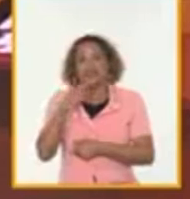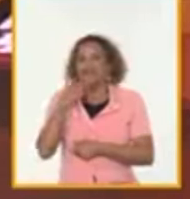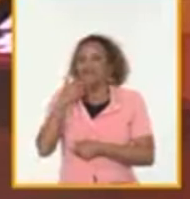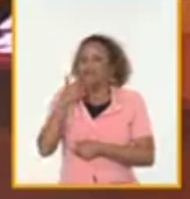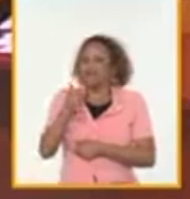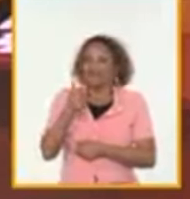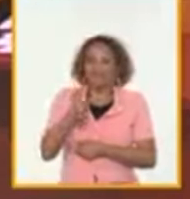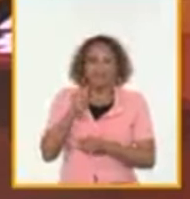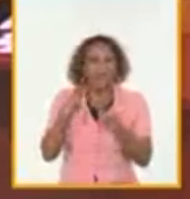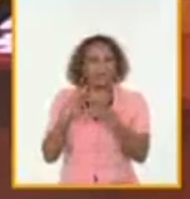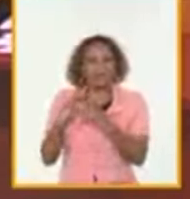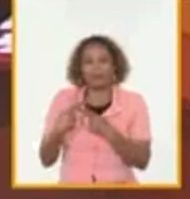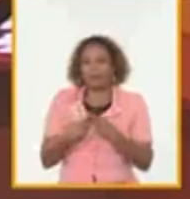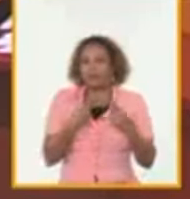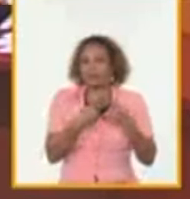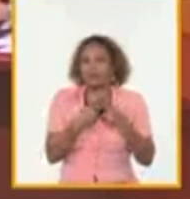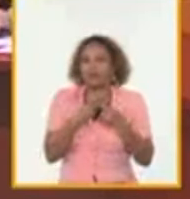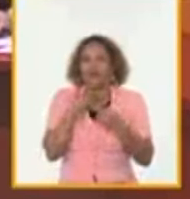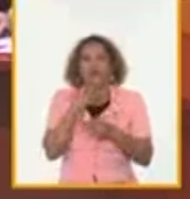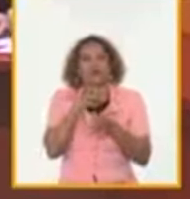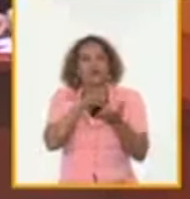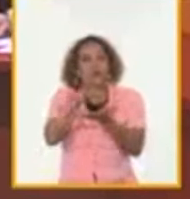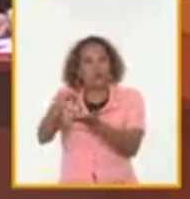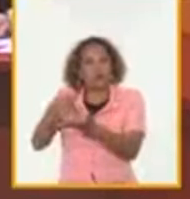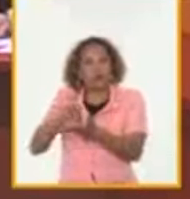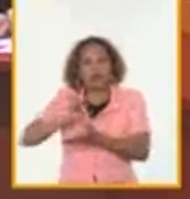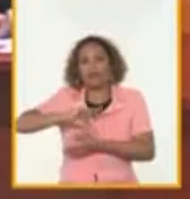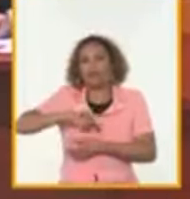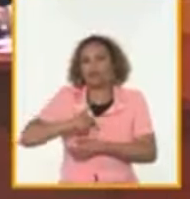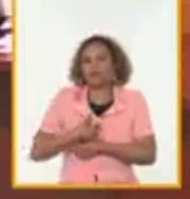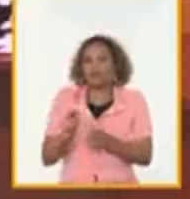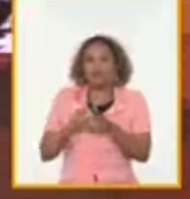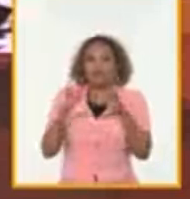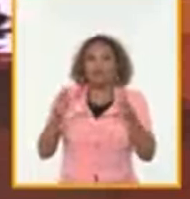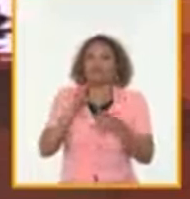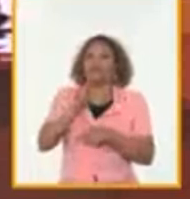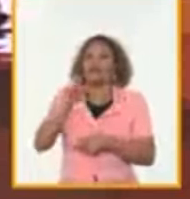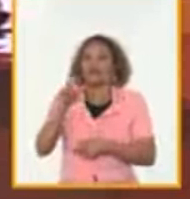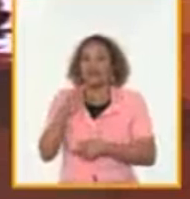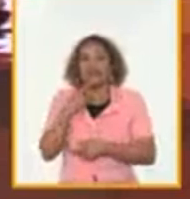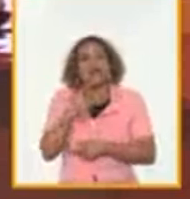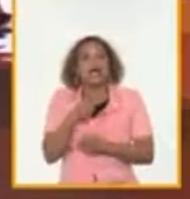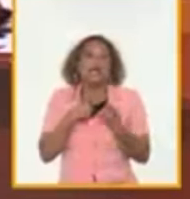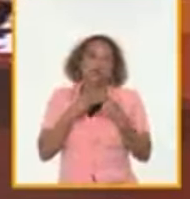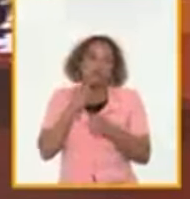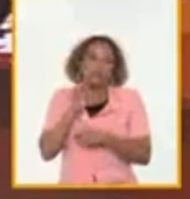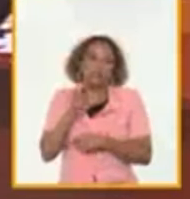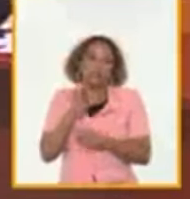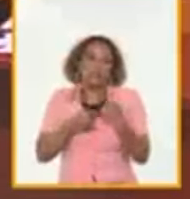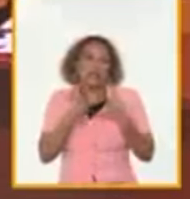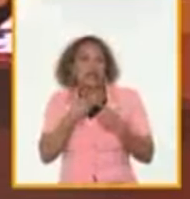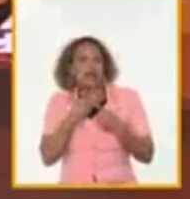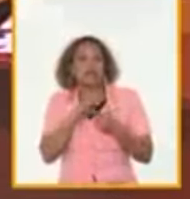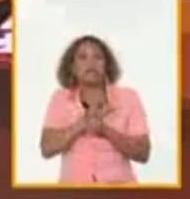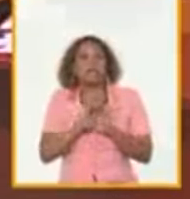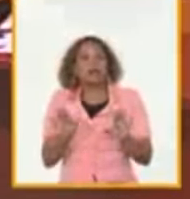tantos eventos y tantos lugares para la cultura es vill Clara quizá usted quiera decir algo de eso pero yo creo que de eso se haa siempre